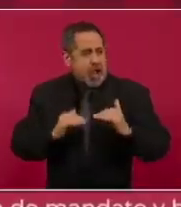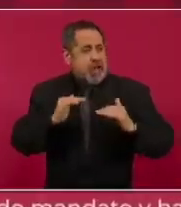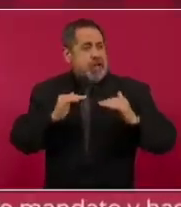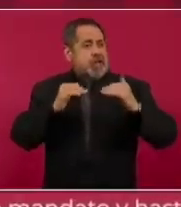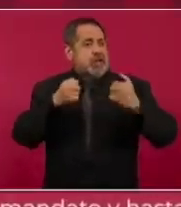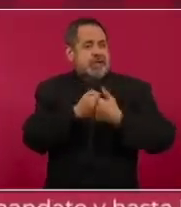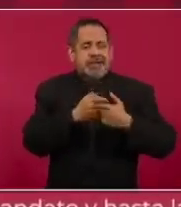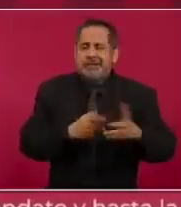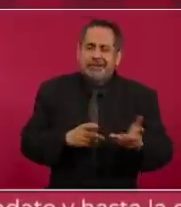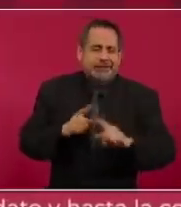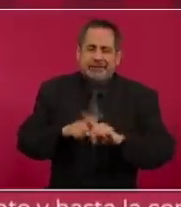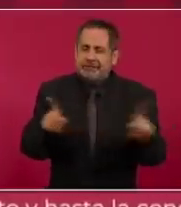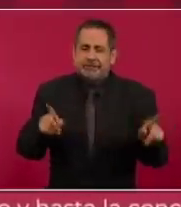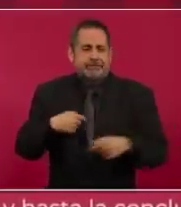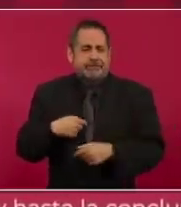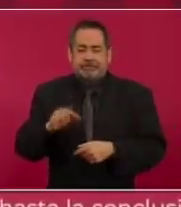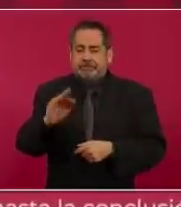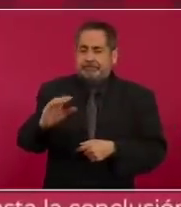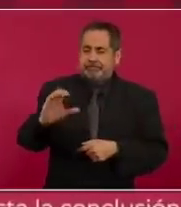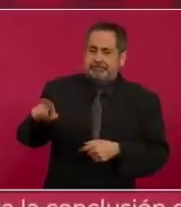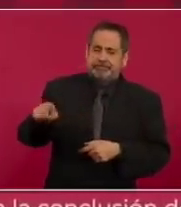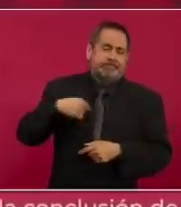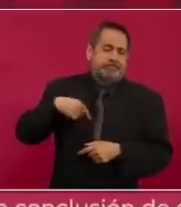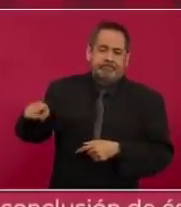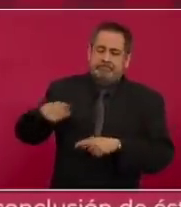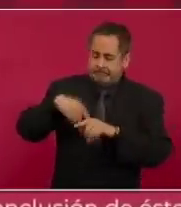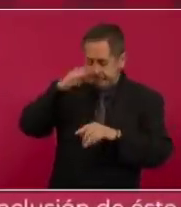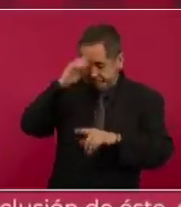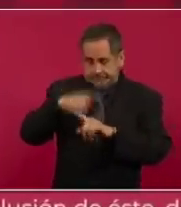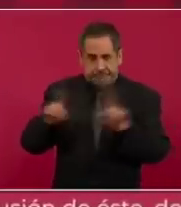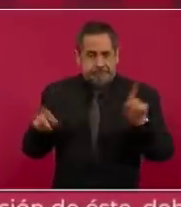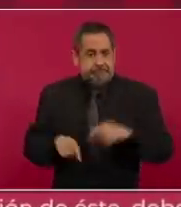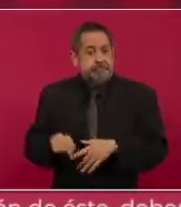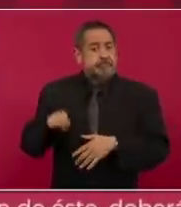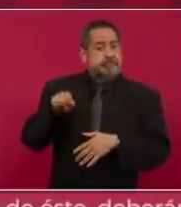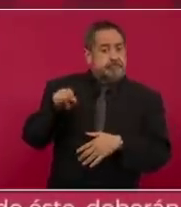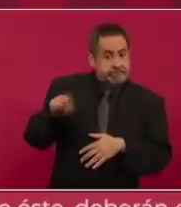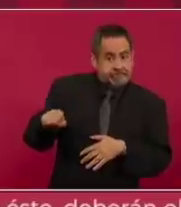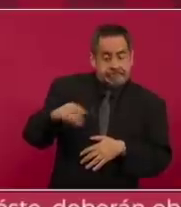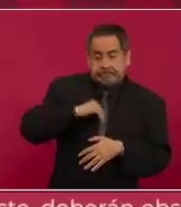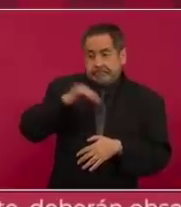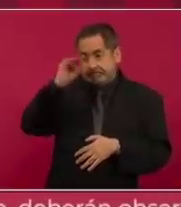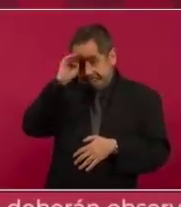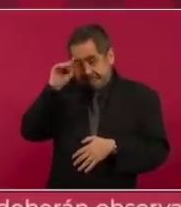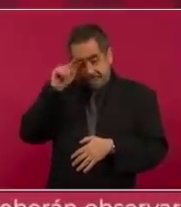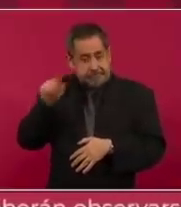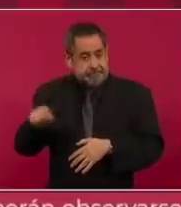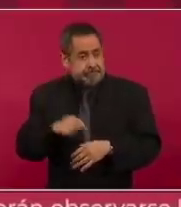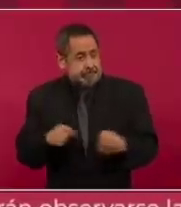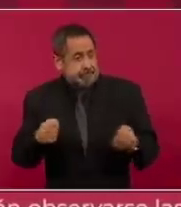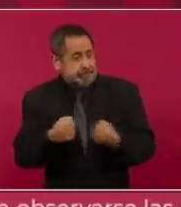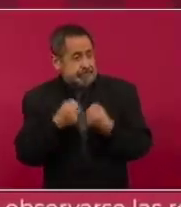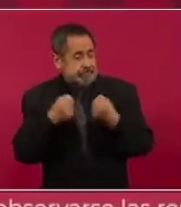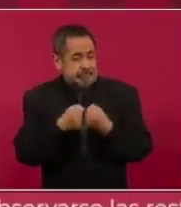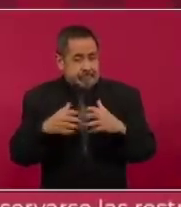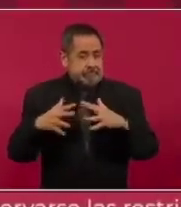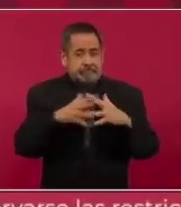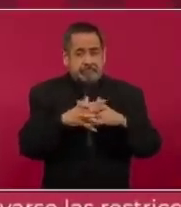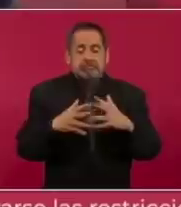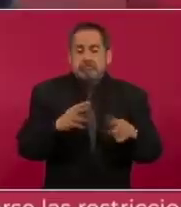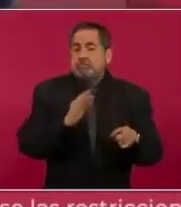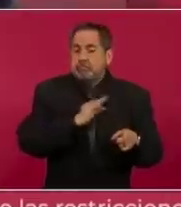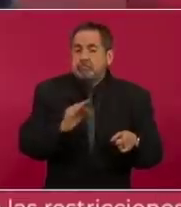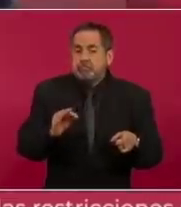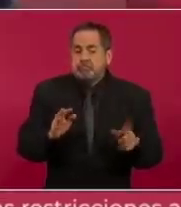él y yo. Él piensa que el mal hay que